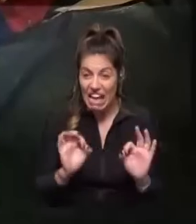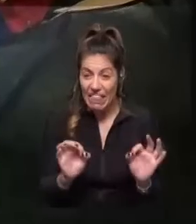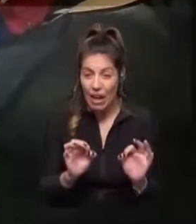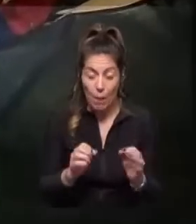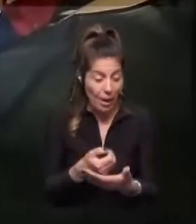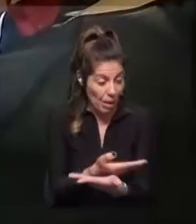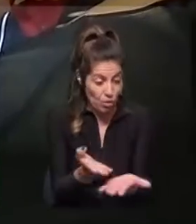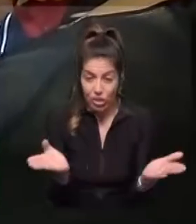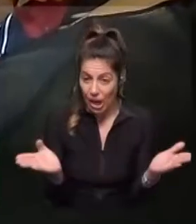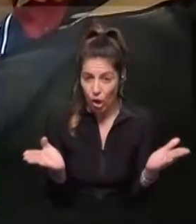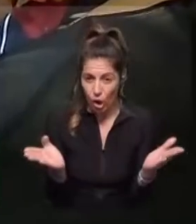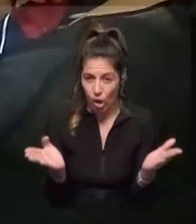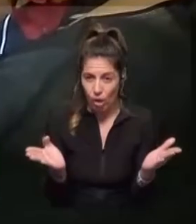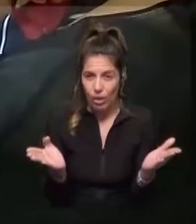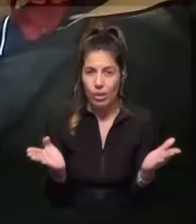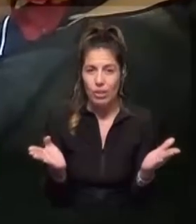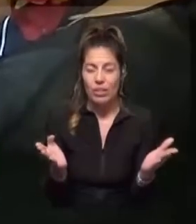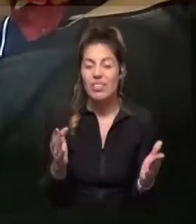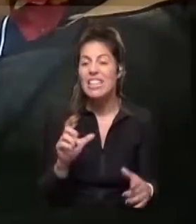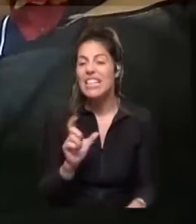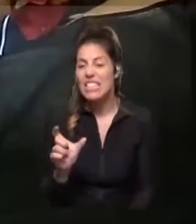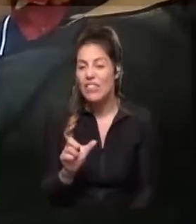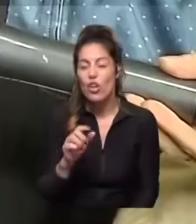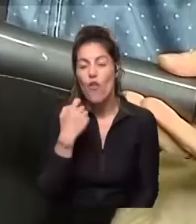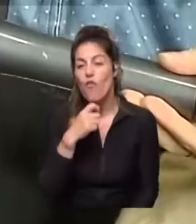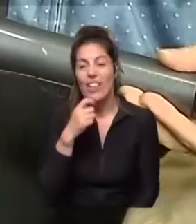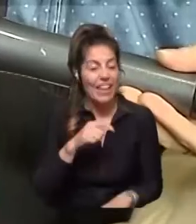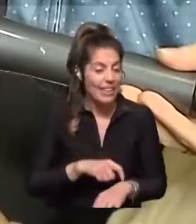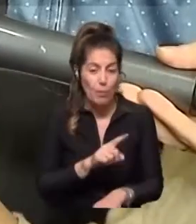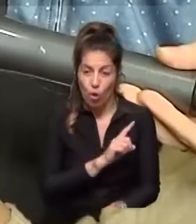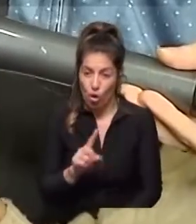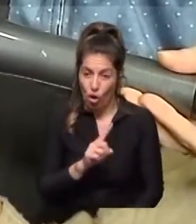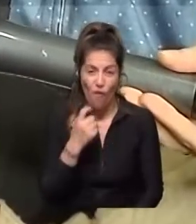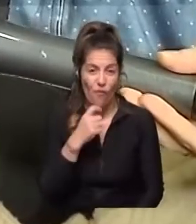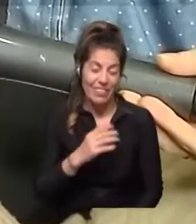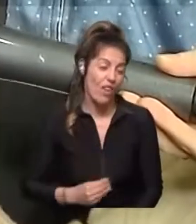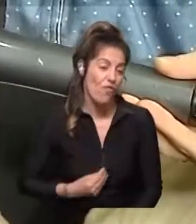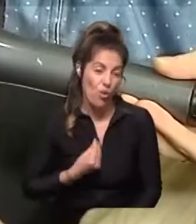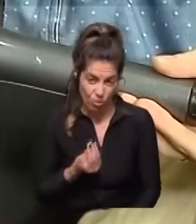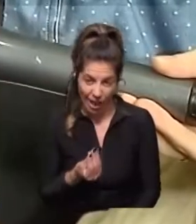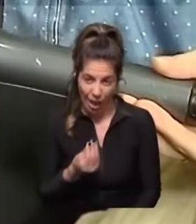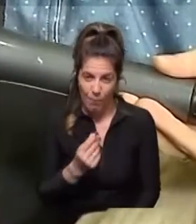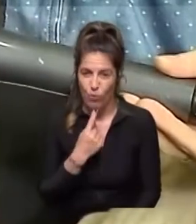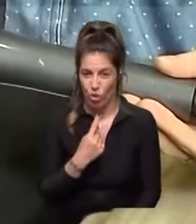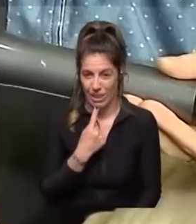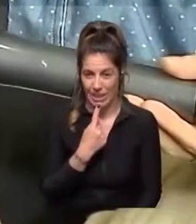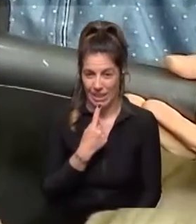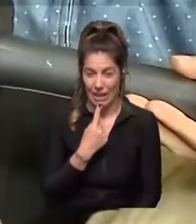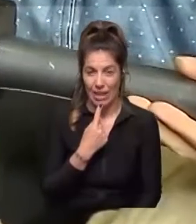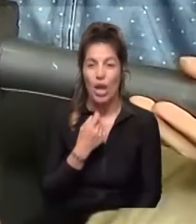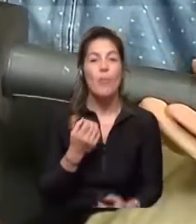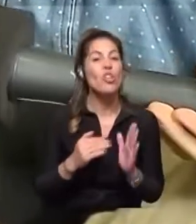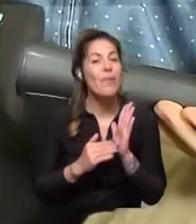tengan conocimiento público quiere decir que no es por falta de tiempo es por falta de voluntad política y por lo tanto